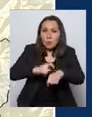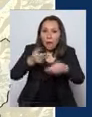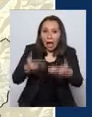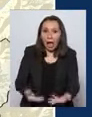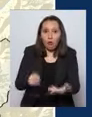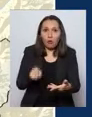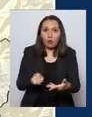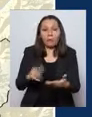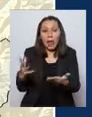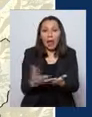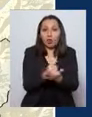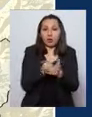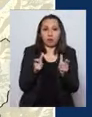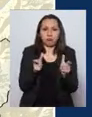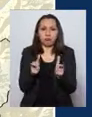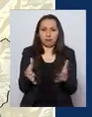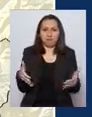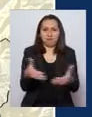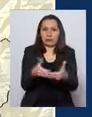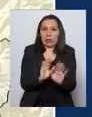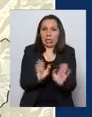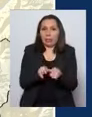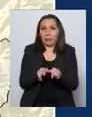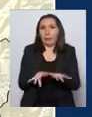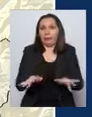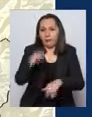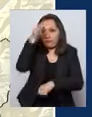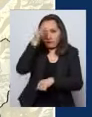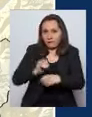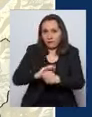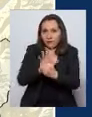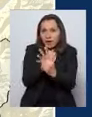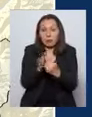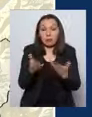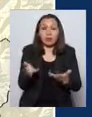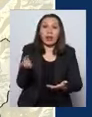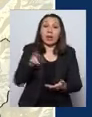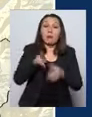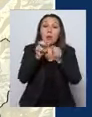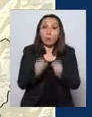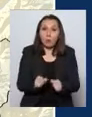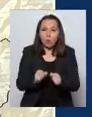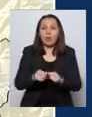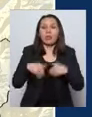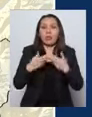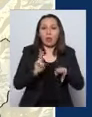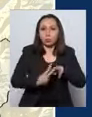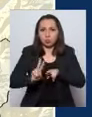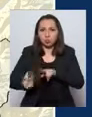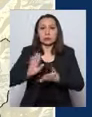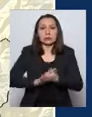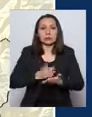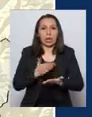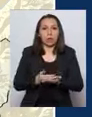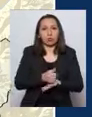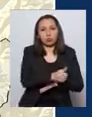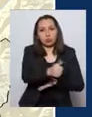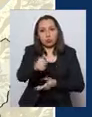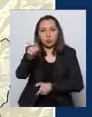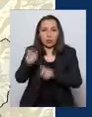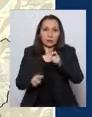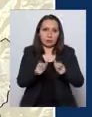para lograr contener esta enfermedad e insisto poder dar una solución de salud a todos los